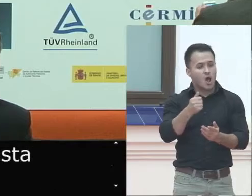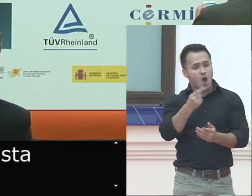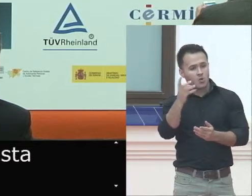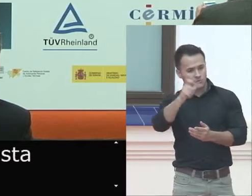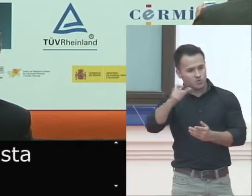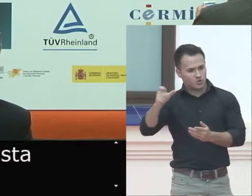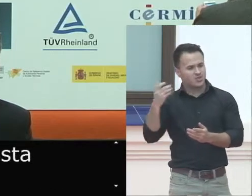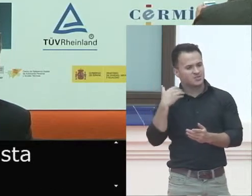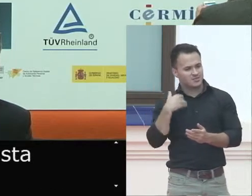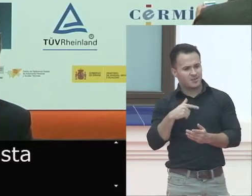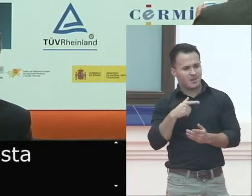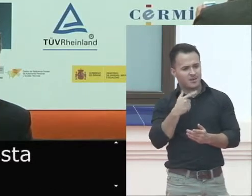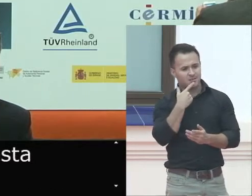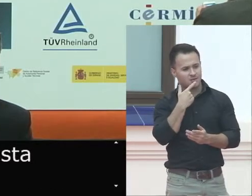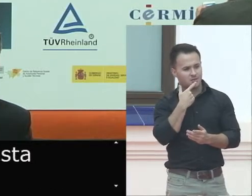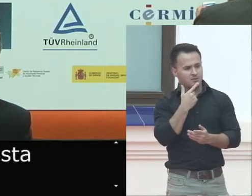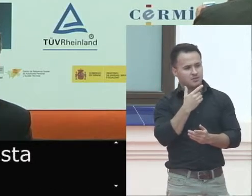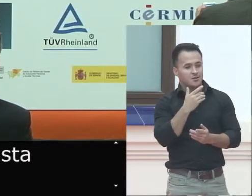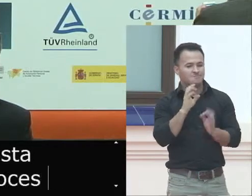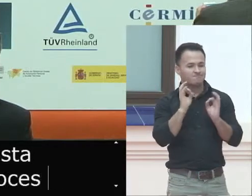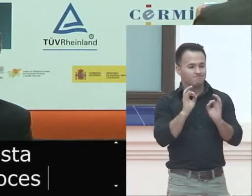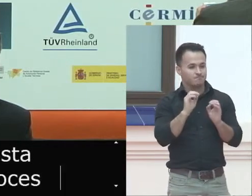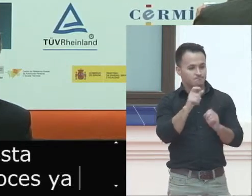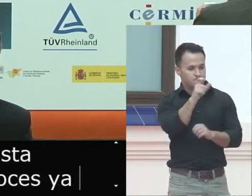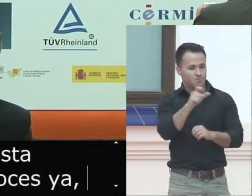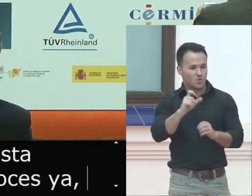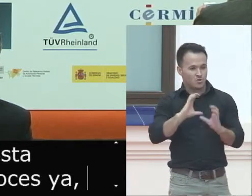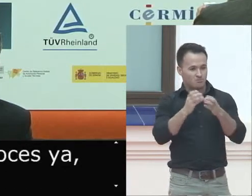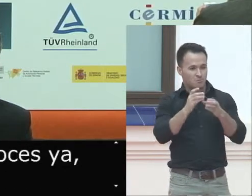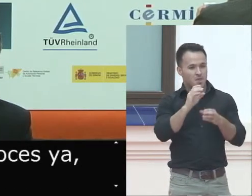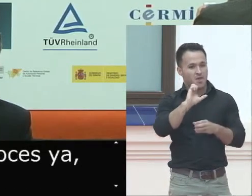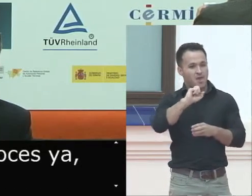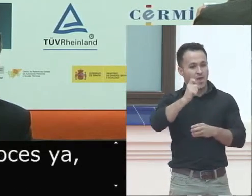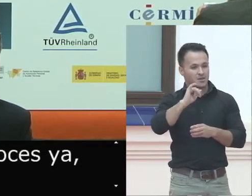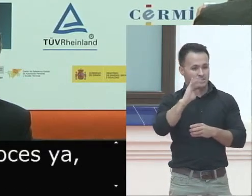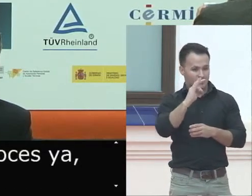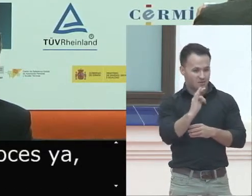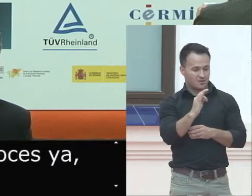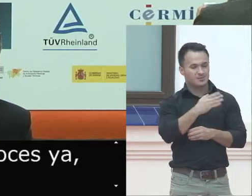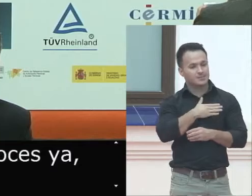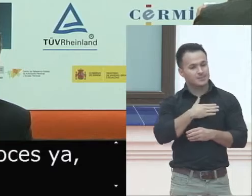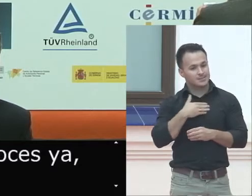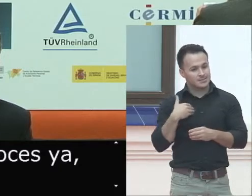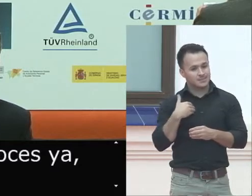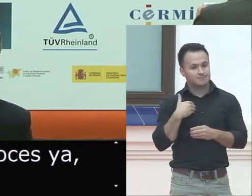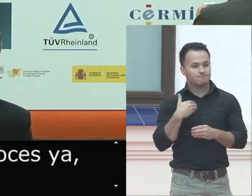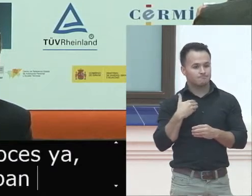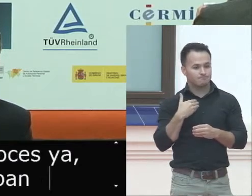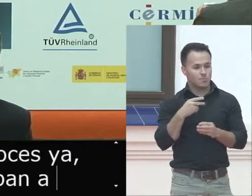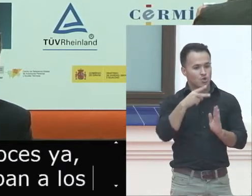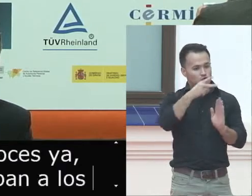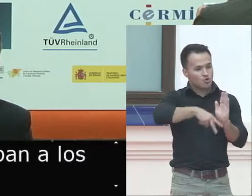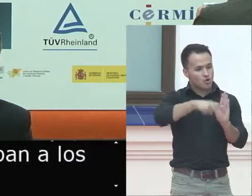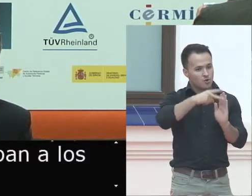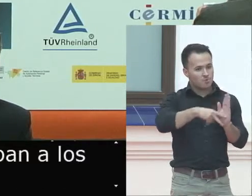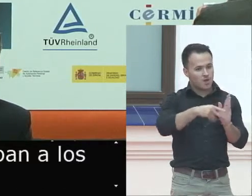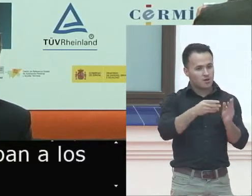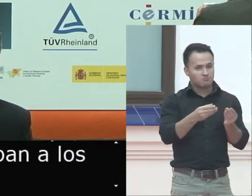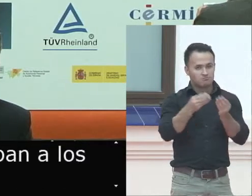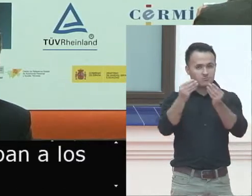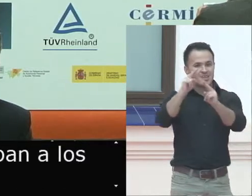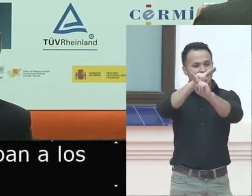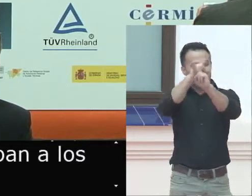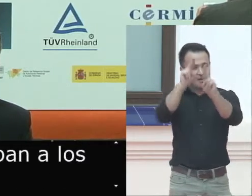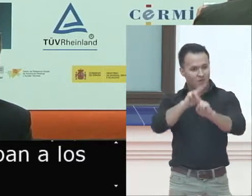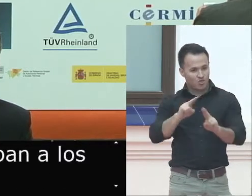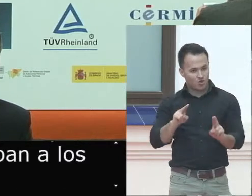de los miembros de ETSI, que están a los dos lados del charco, de tratar que hay una norma que se pase a